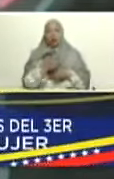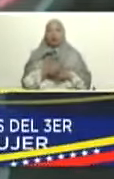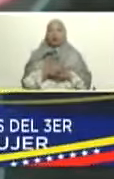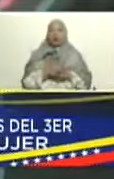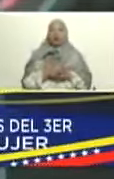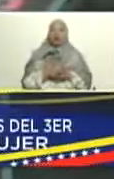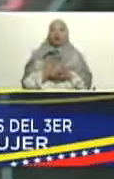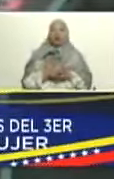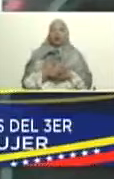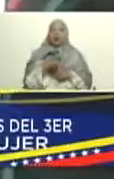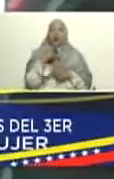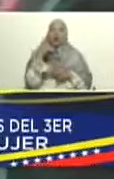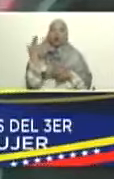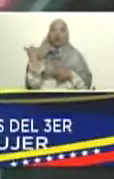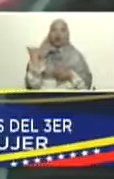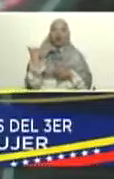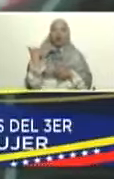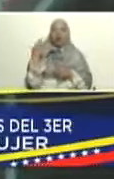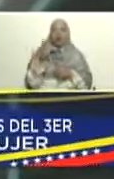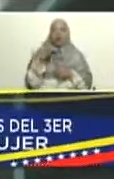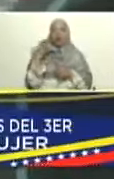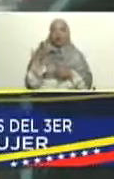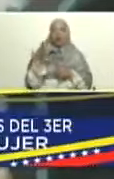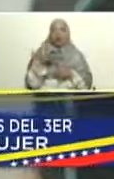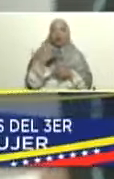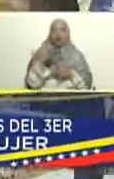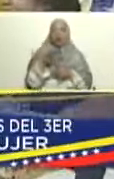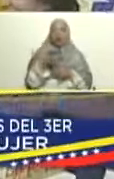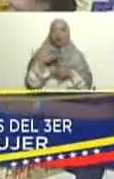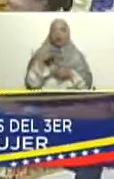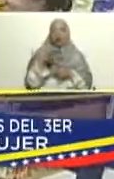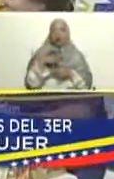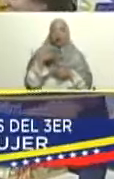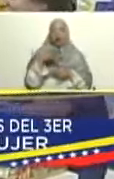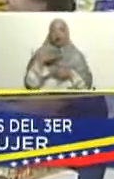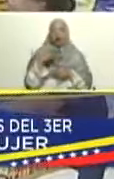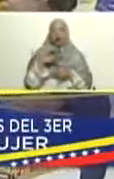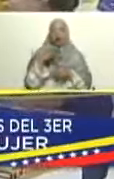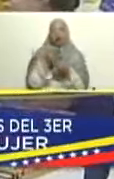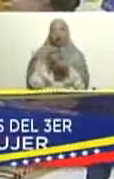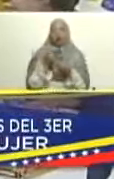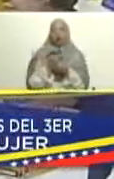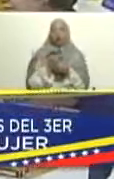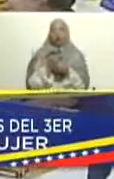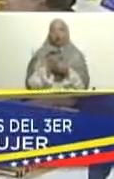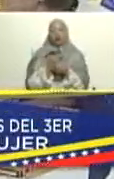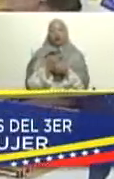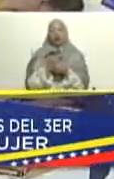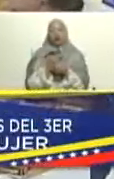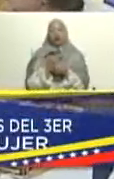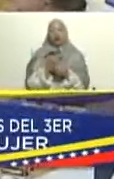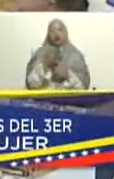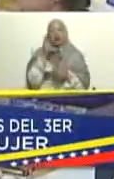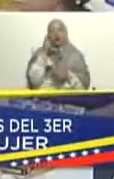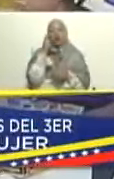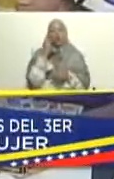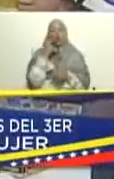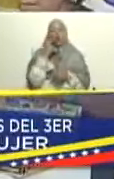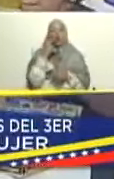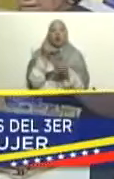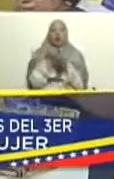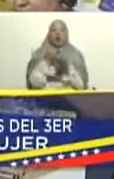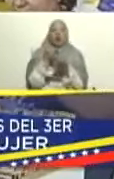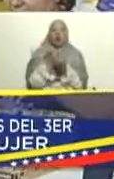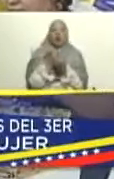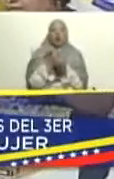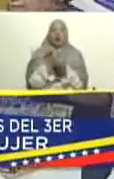Glamour, estilo gourmet. De verdad, bellísimo. Gracias. Yo también trabajo el cacao desde la semilla, soy